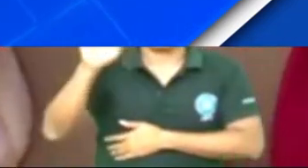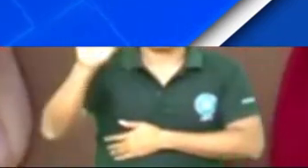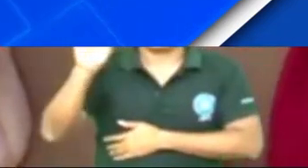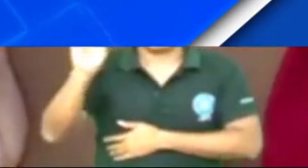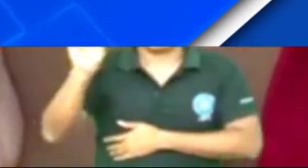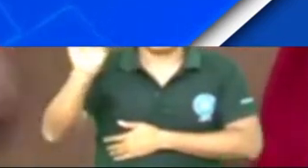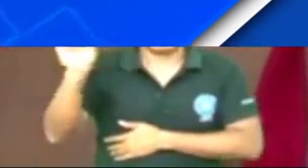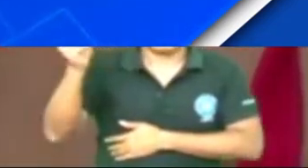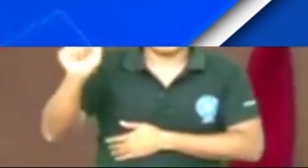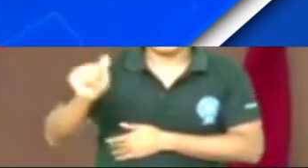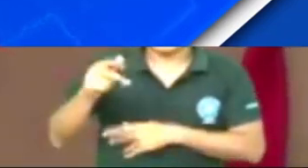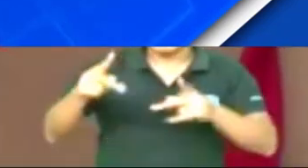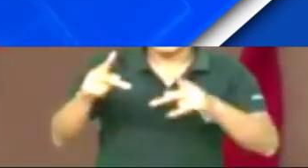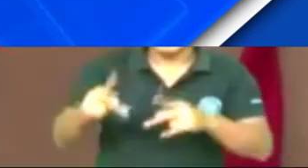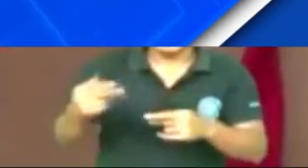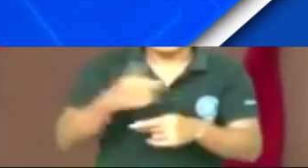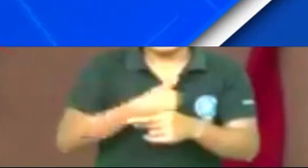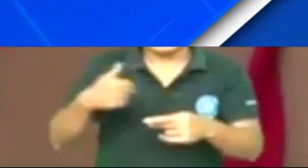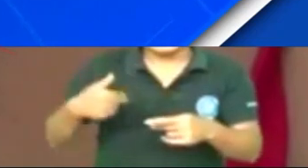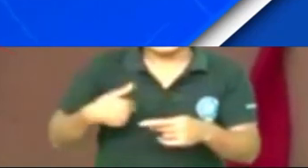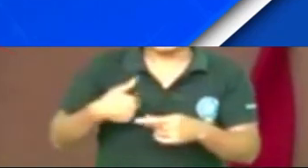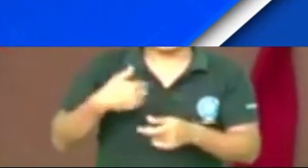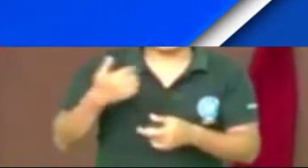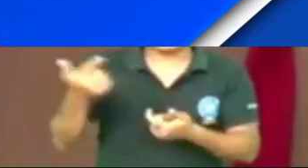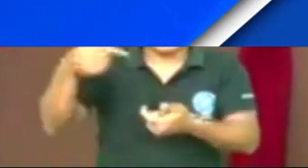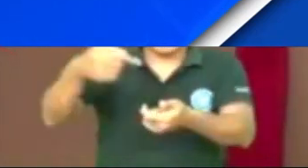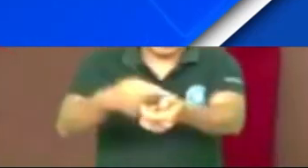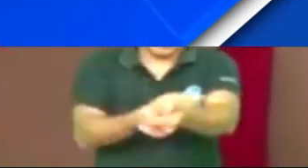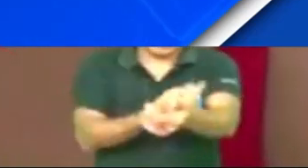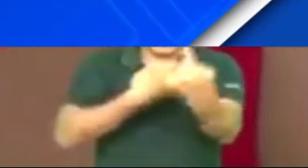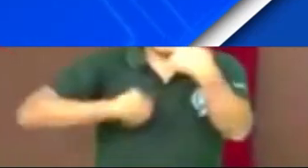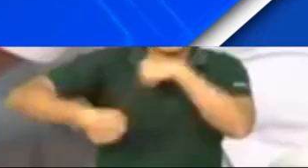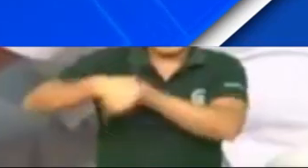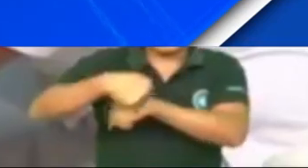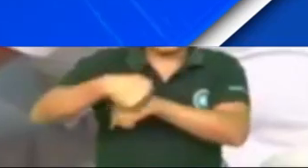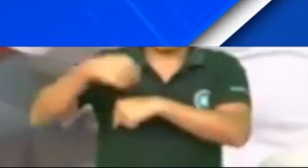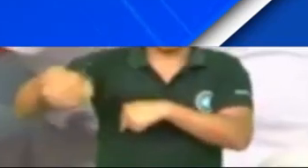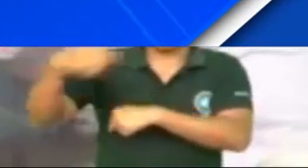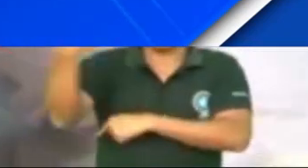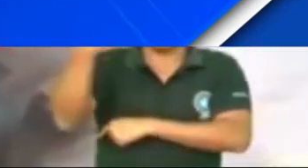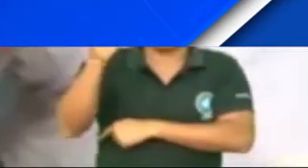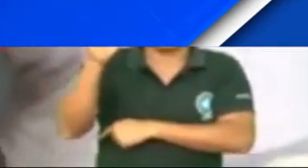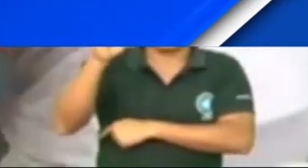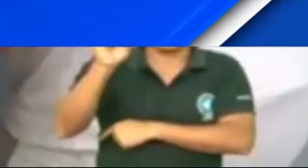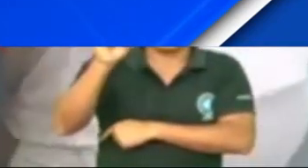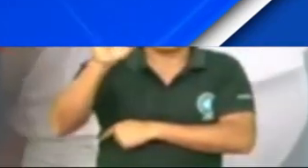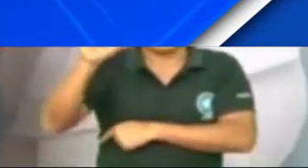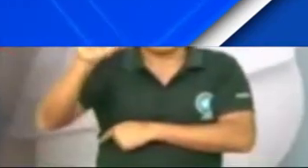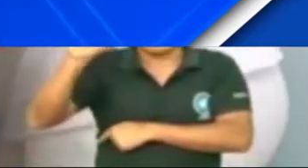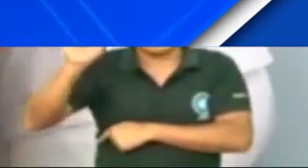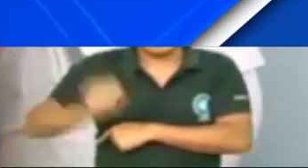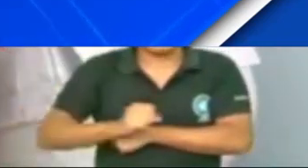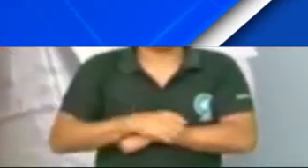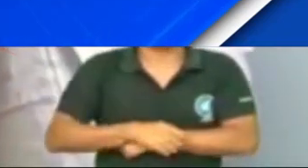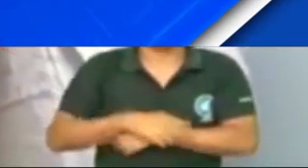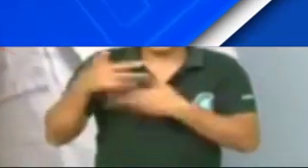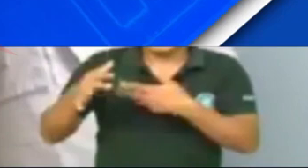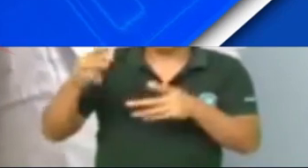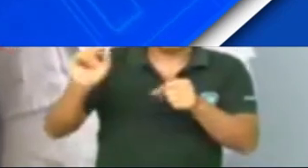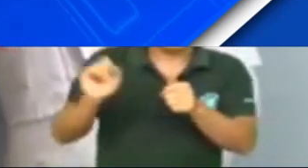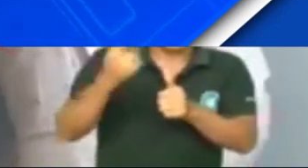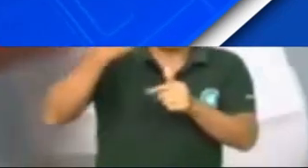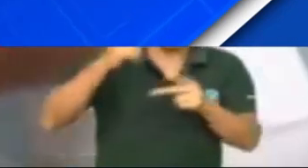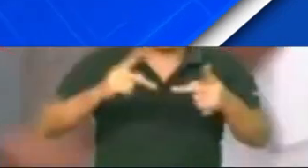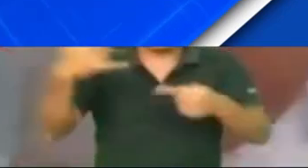lakovic 19 y otras enfermedades por lo que recomienda cumplir los esquemas completos de vacunación cuando el virus me